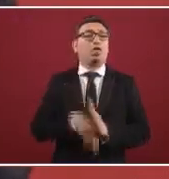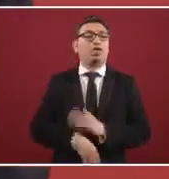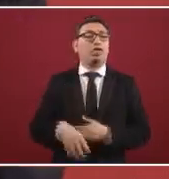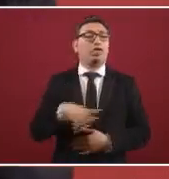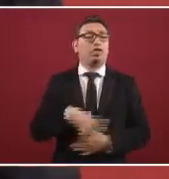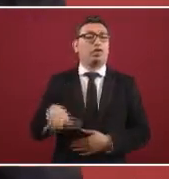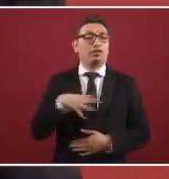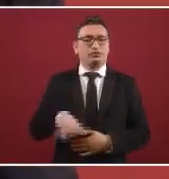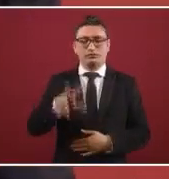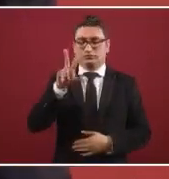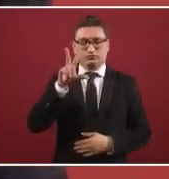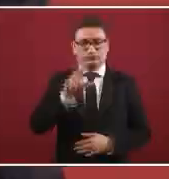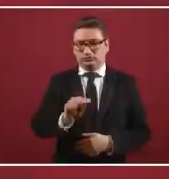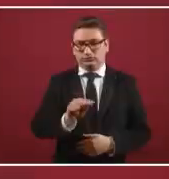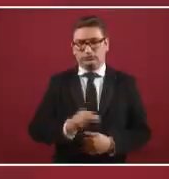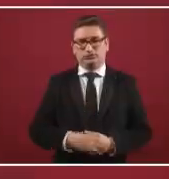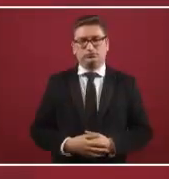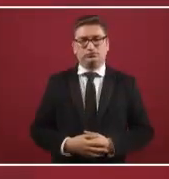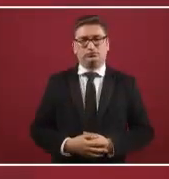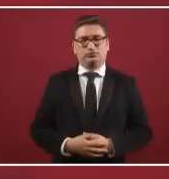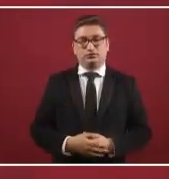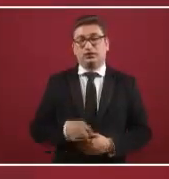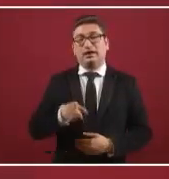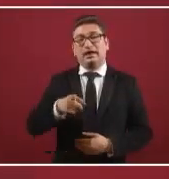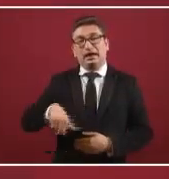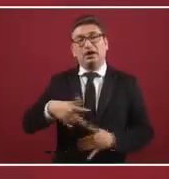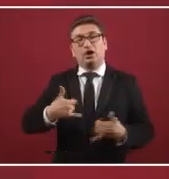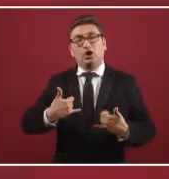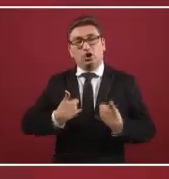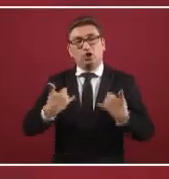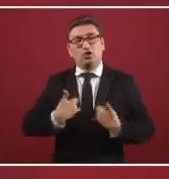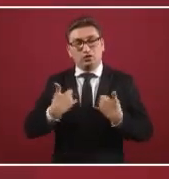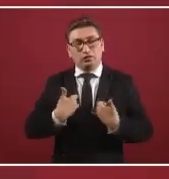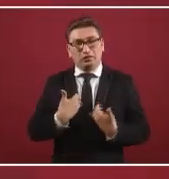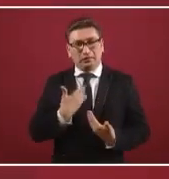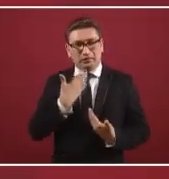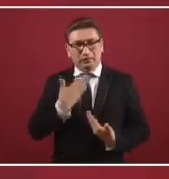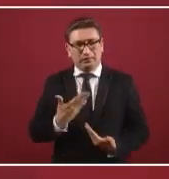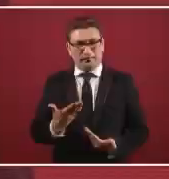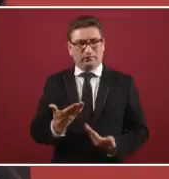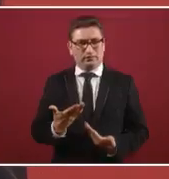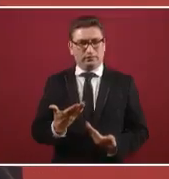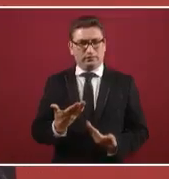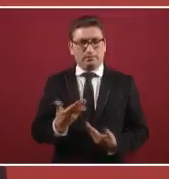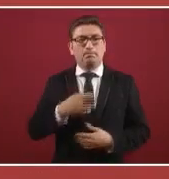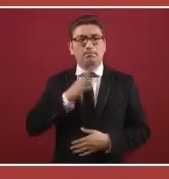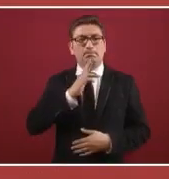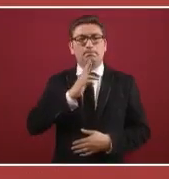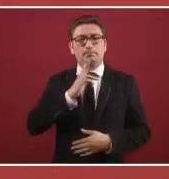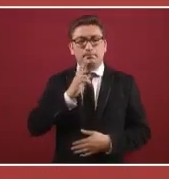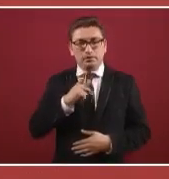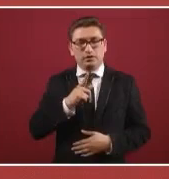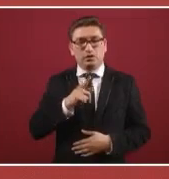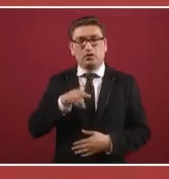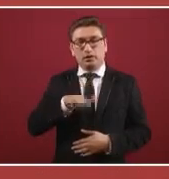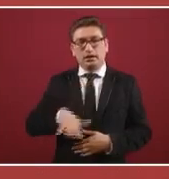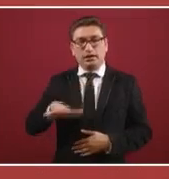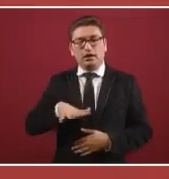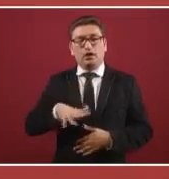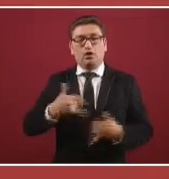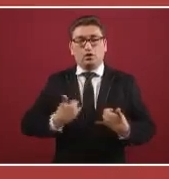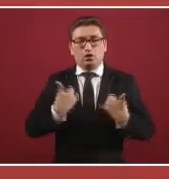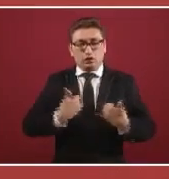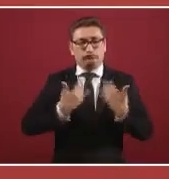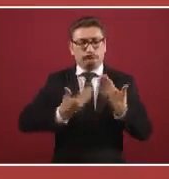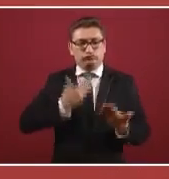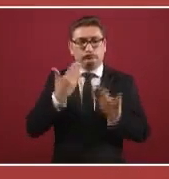rechazar a los jóvenes. Es 1000 veces mejor tener a los jóvenes estudiando